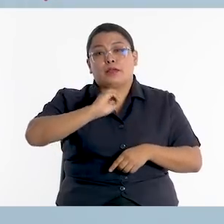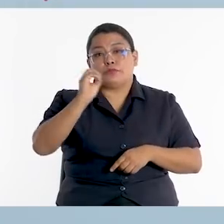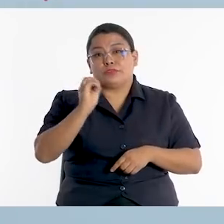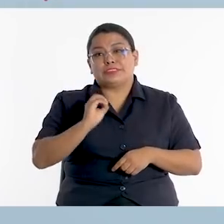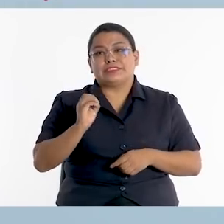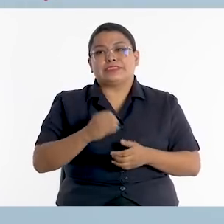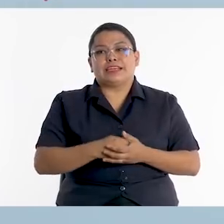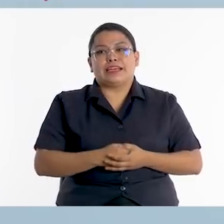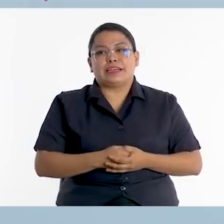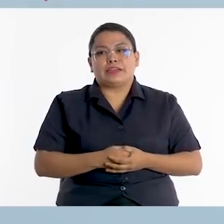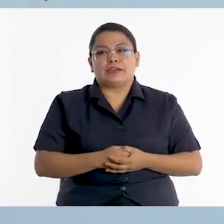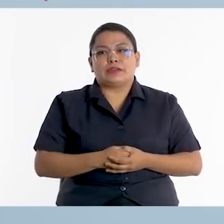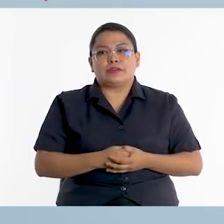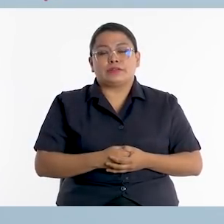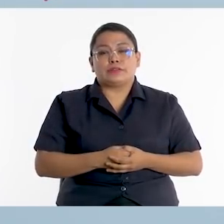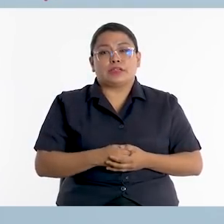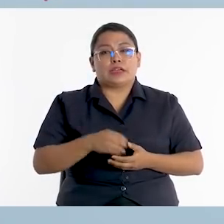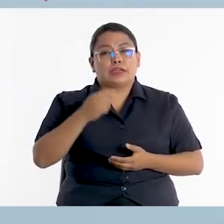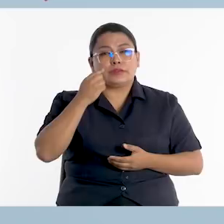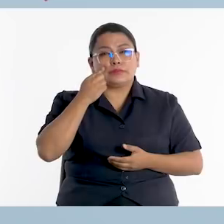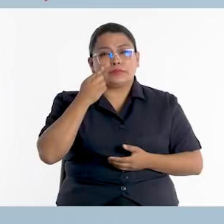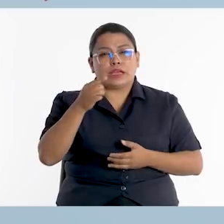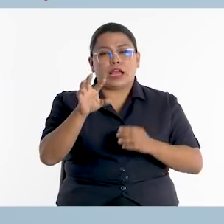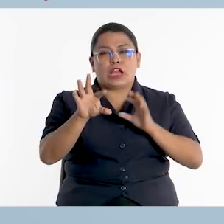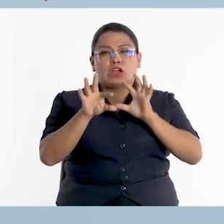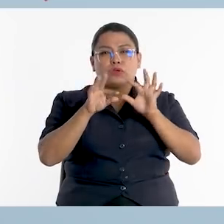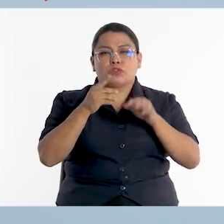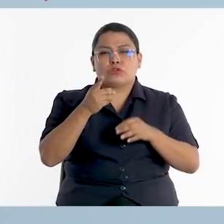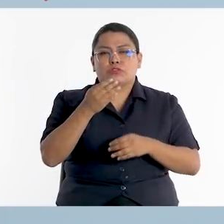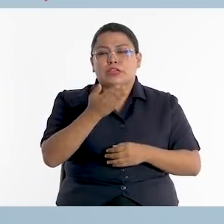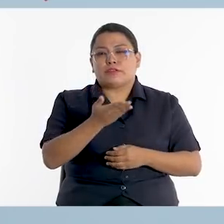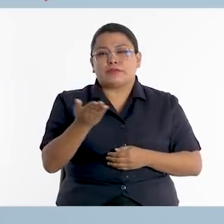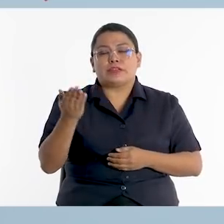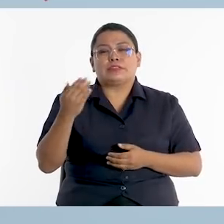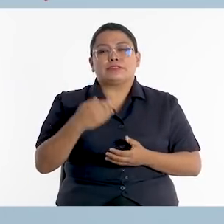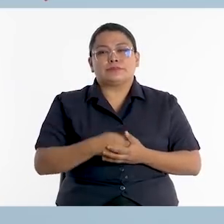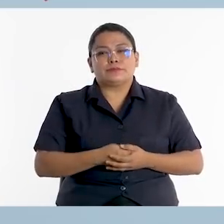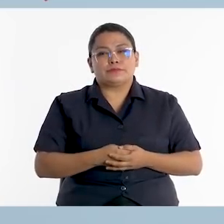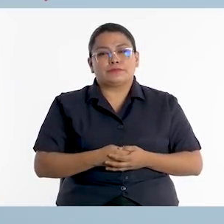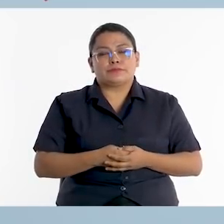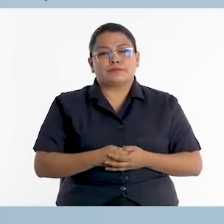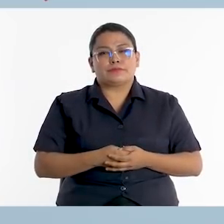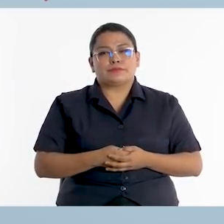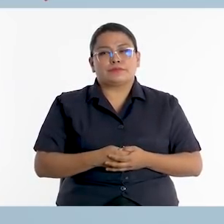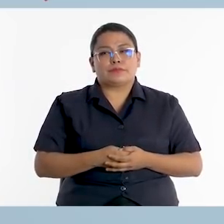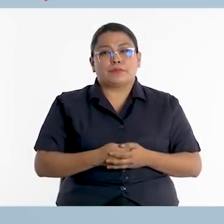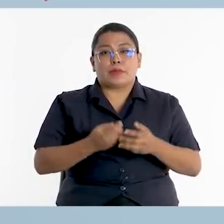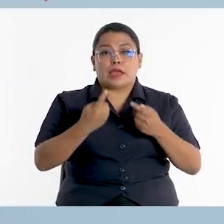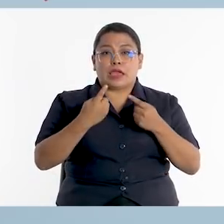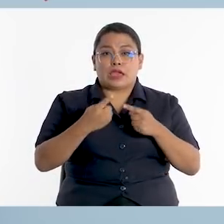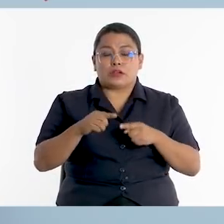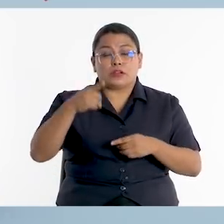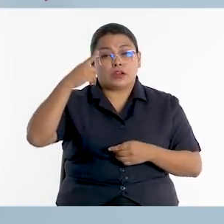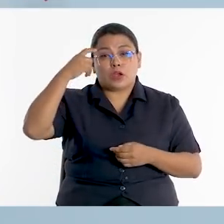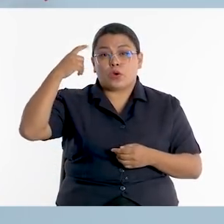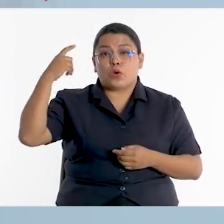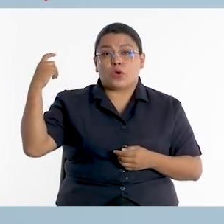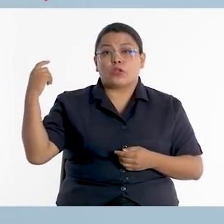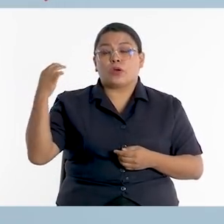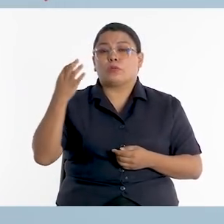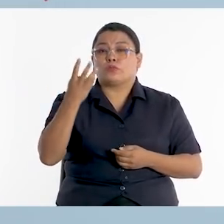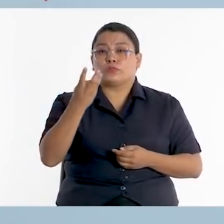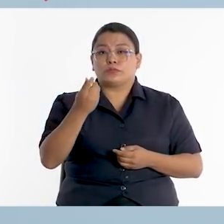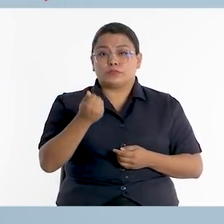porcentaje. De este lado nos quedan algunas operaciones que vamos a realizar más adelante. Sin embargo, recordemos que